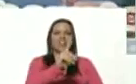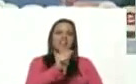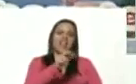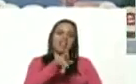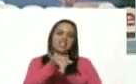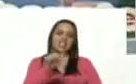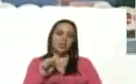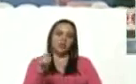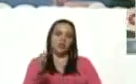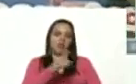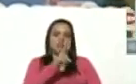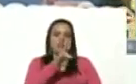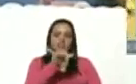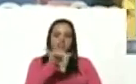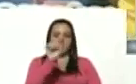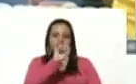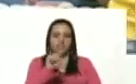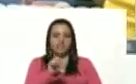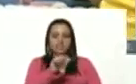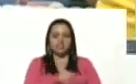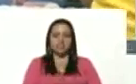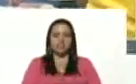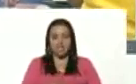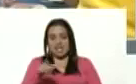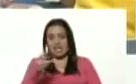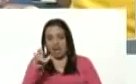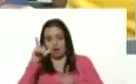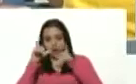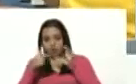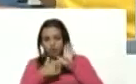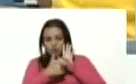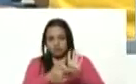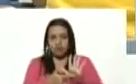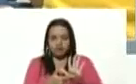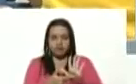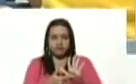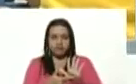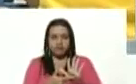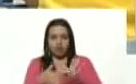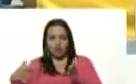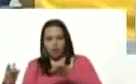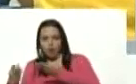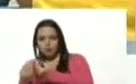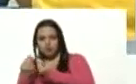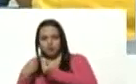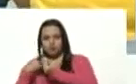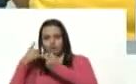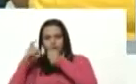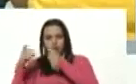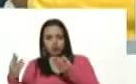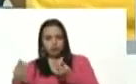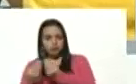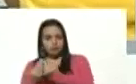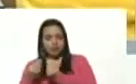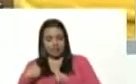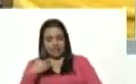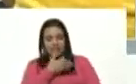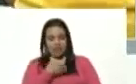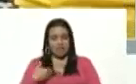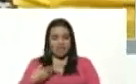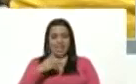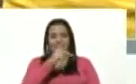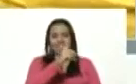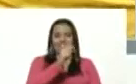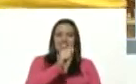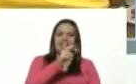¡Pum! Y de repente apareció una foto de Darío en el barrio con una foto mía. Quiere decir que Darío está con